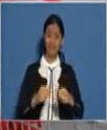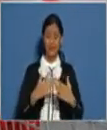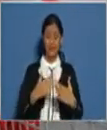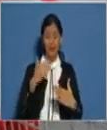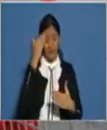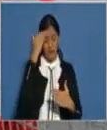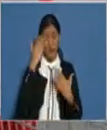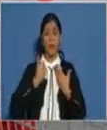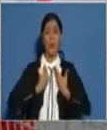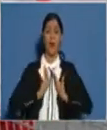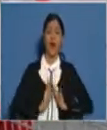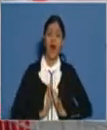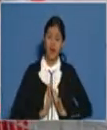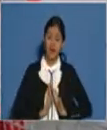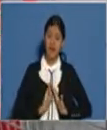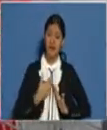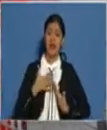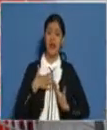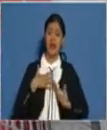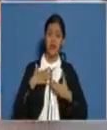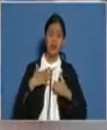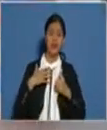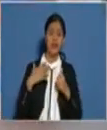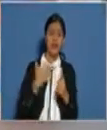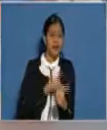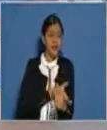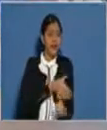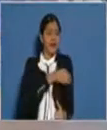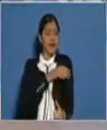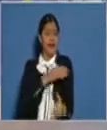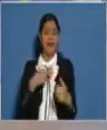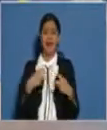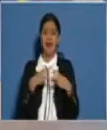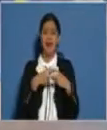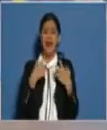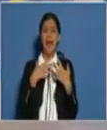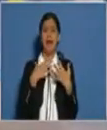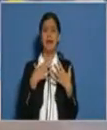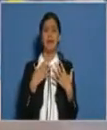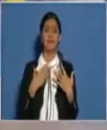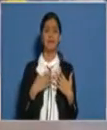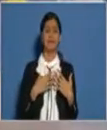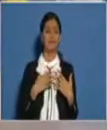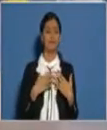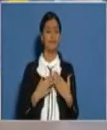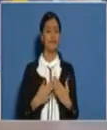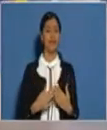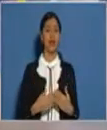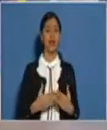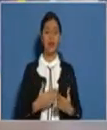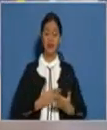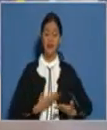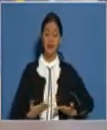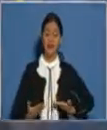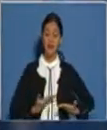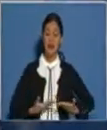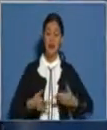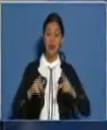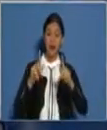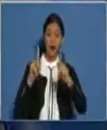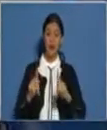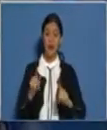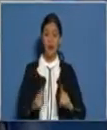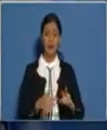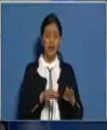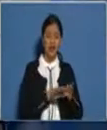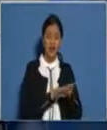cansancio, mantenernos con esa fuerza, con ese ánimo, sirviendo a las personas que están allí en